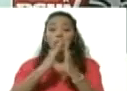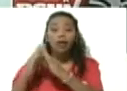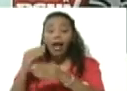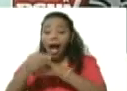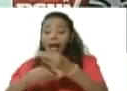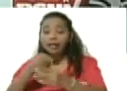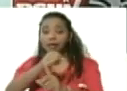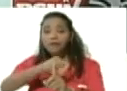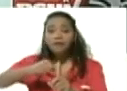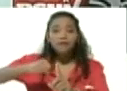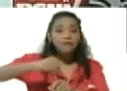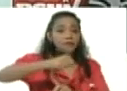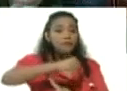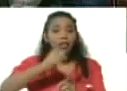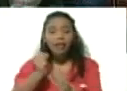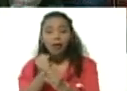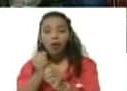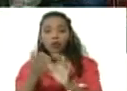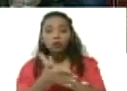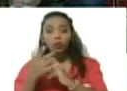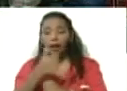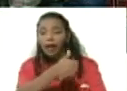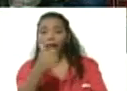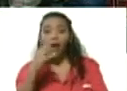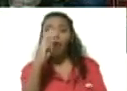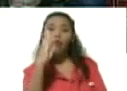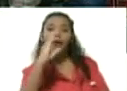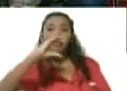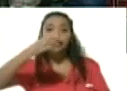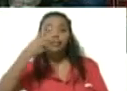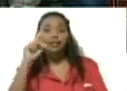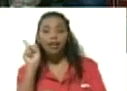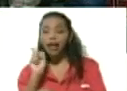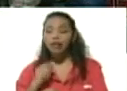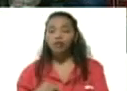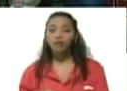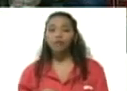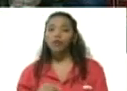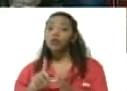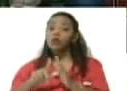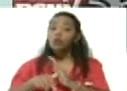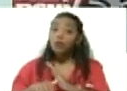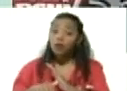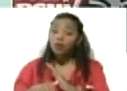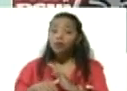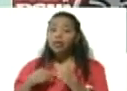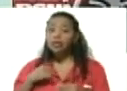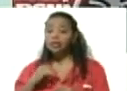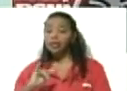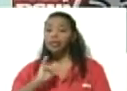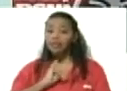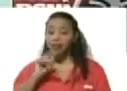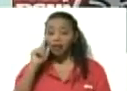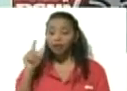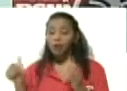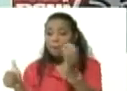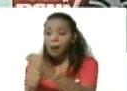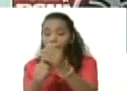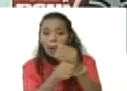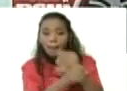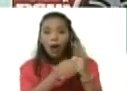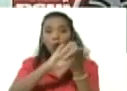alrededor de cada VCH, y luego de identificar las comunidades, fuimos